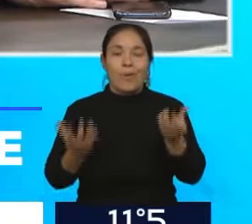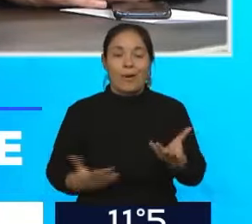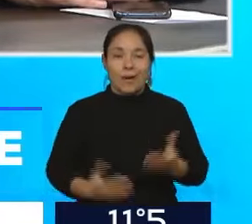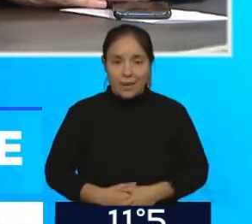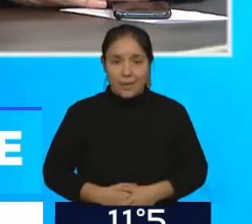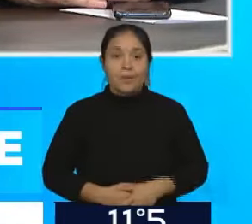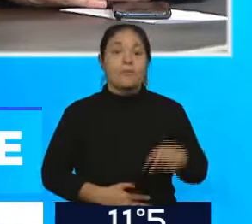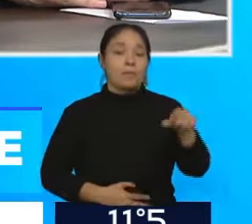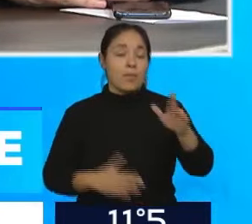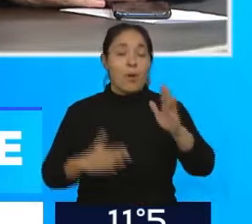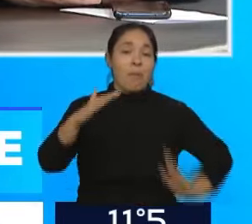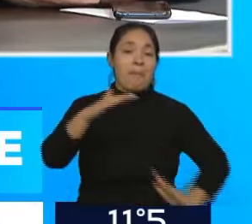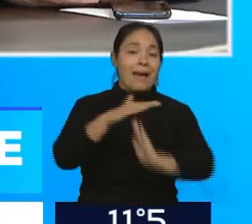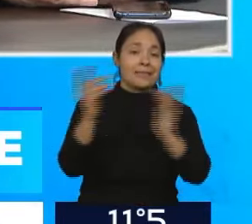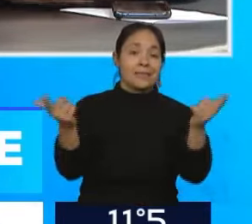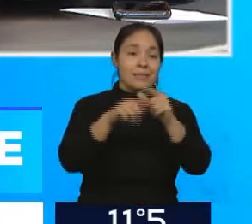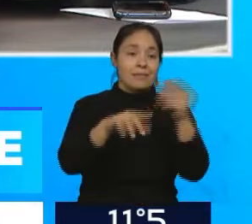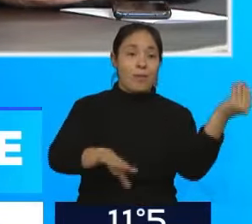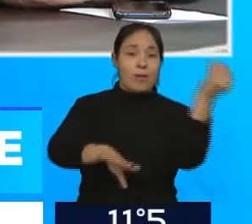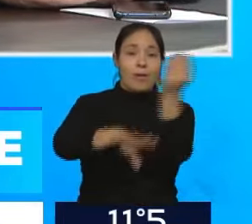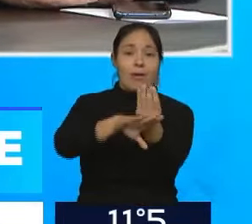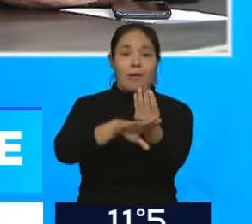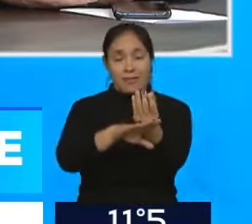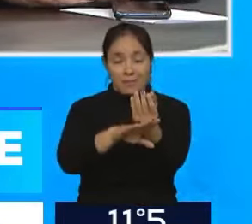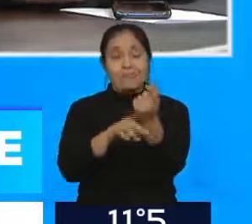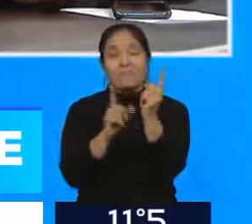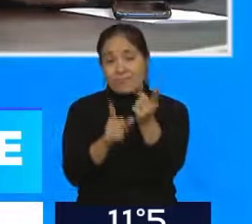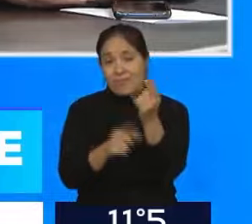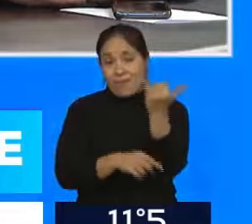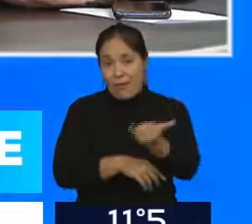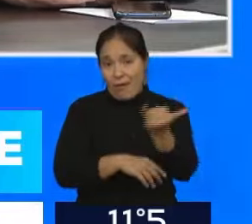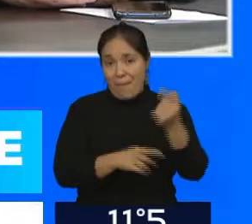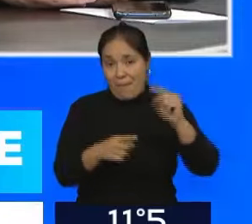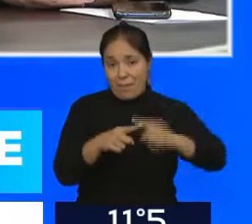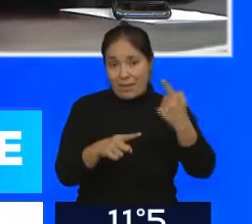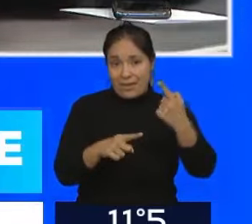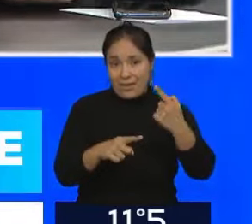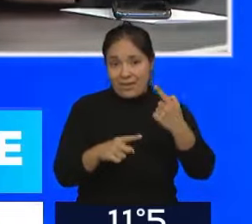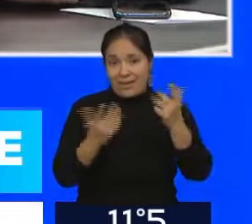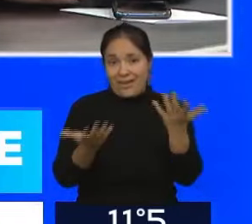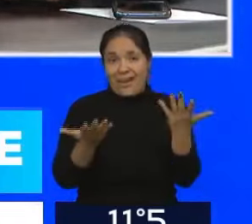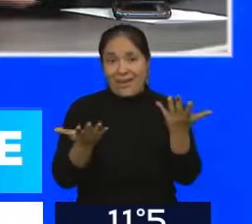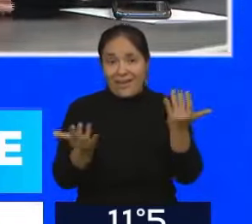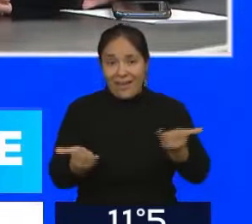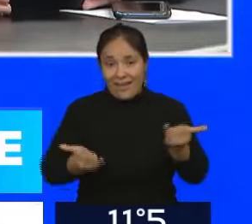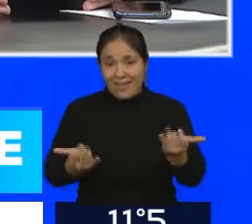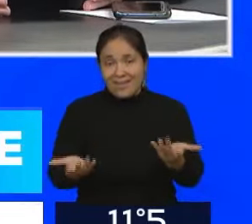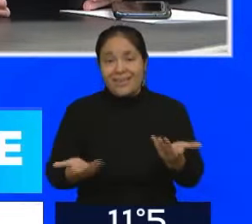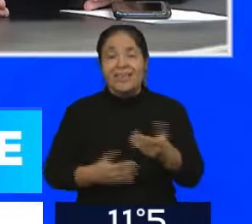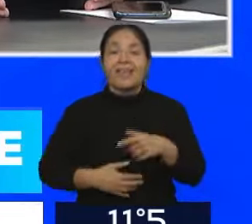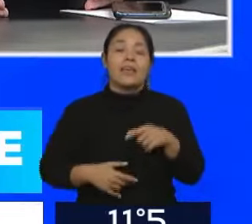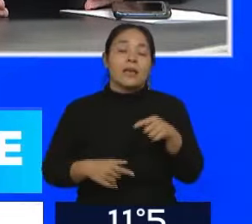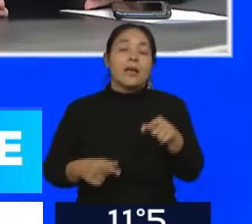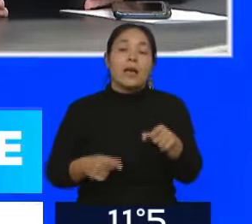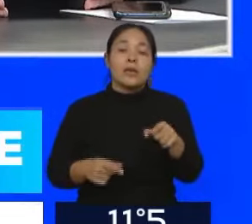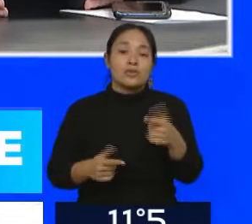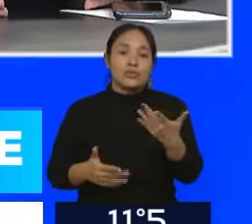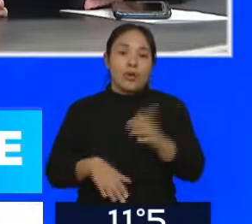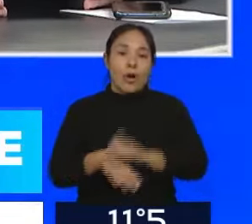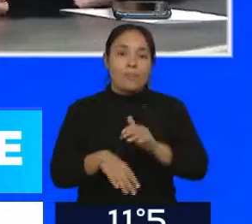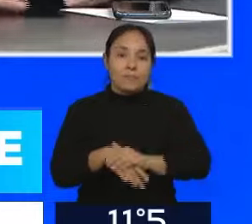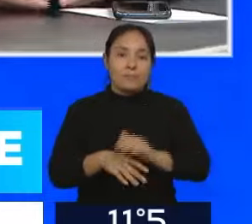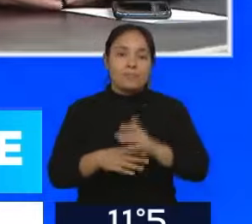al máximo tribunal es porque pegan fuerte, calan profundo en la opinión pública. Obviamente eso tiene alguna